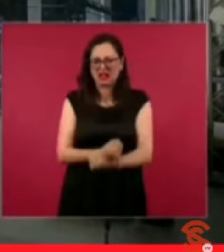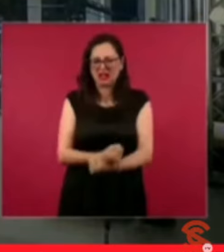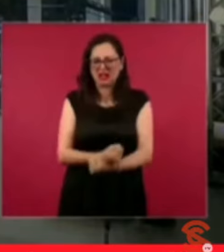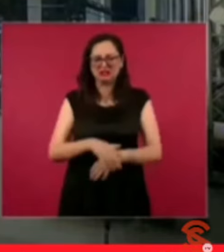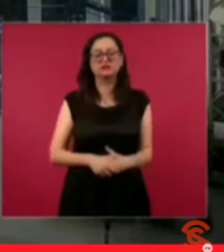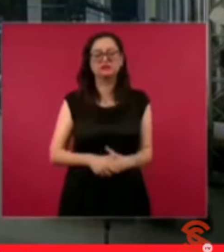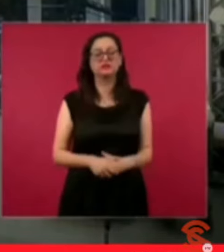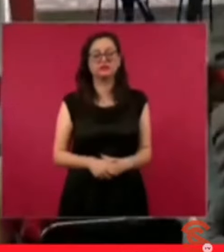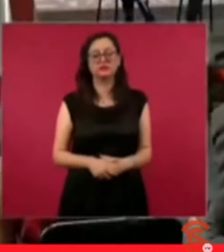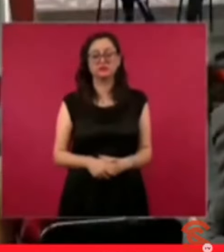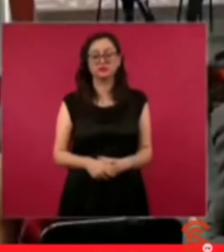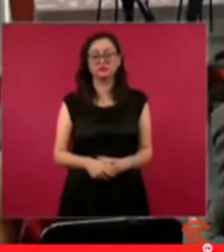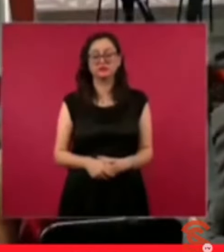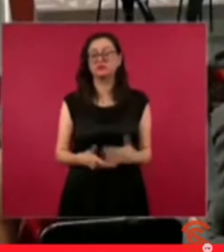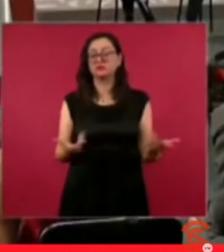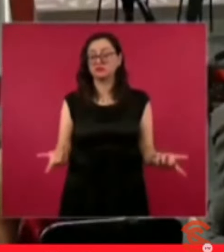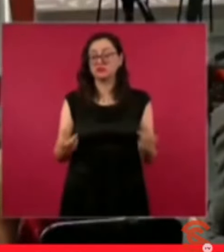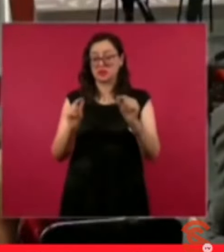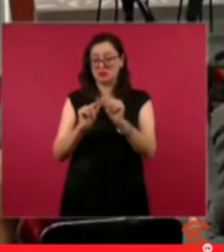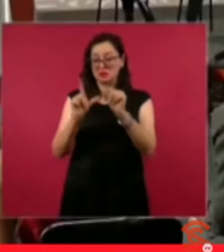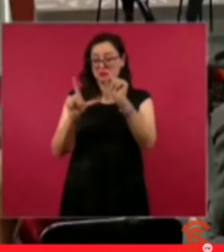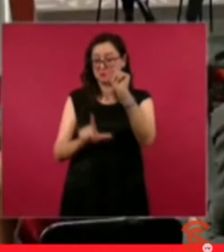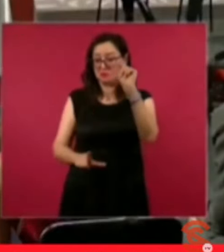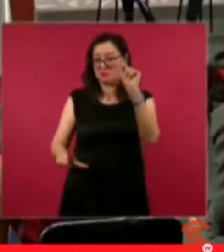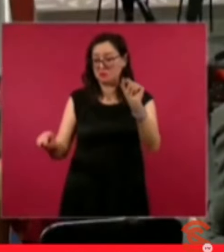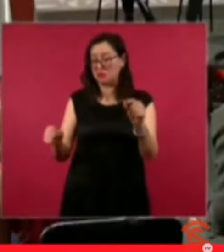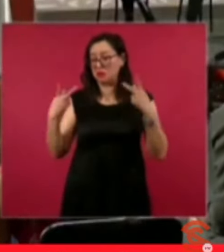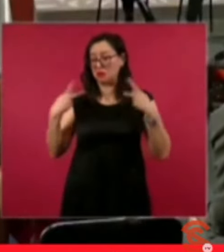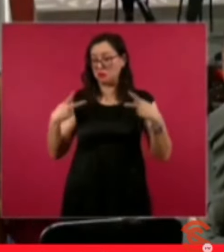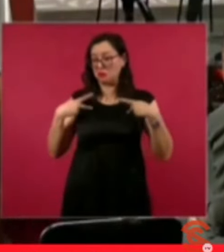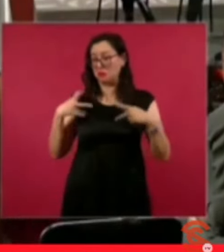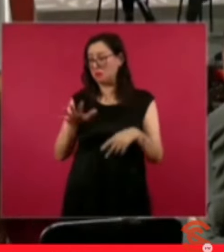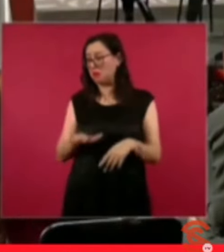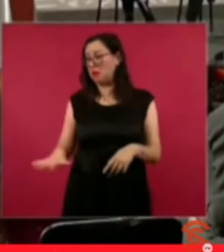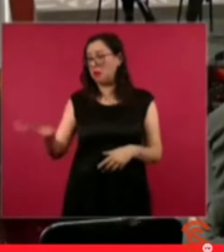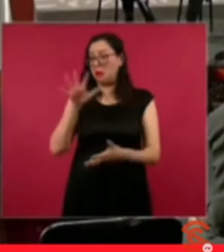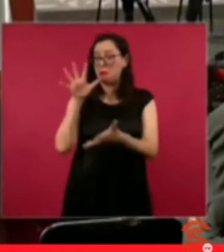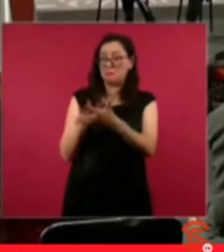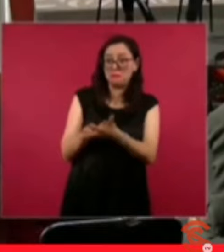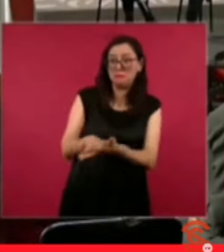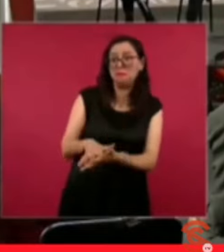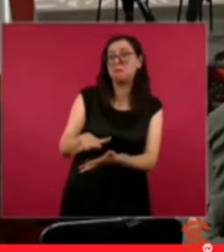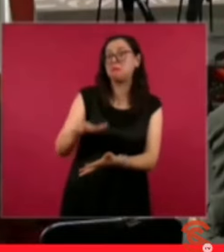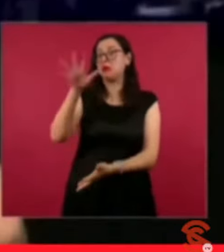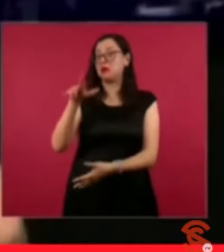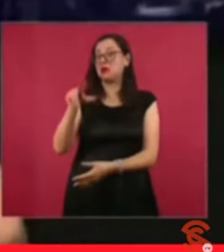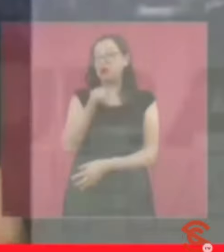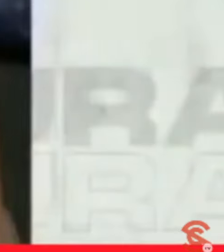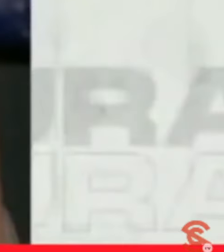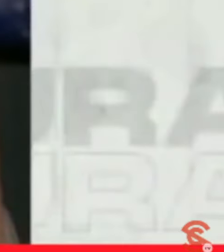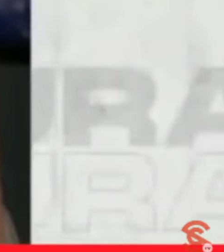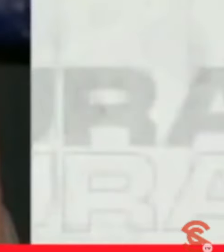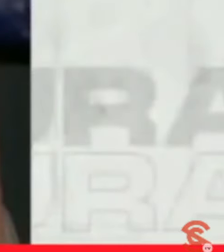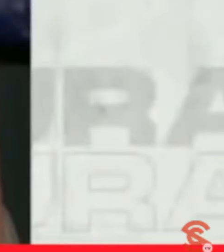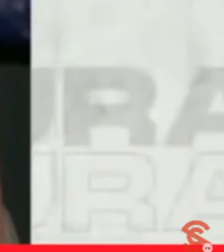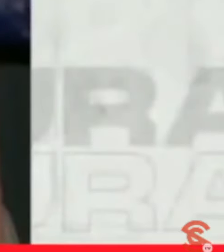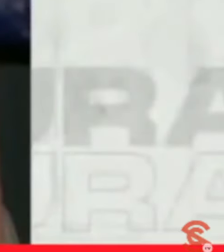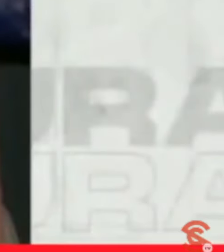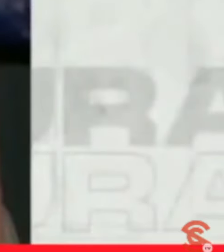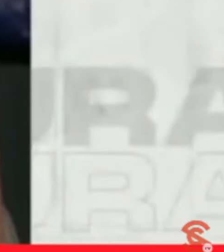me entristece saber que la mayor parte de mis compatriotas volvieron a colocarse las